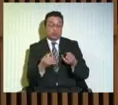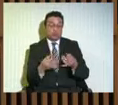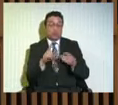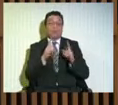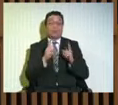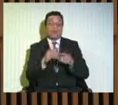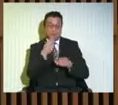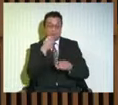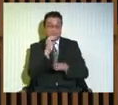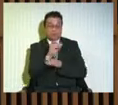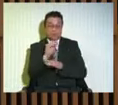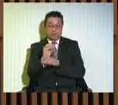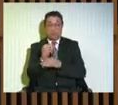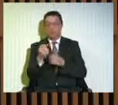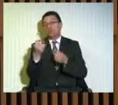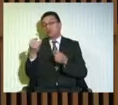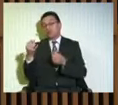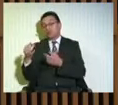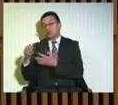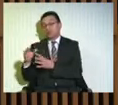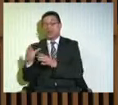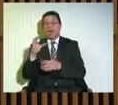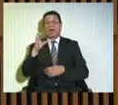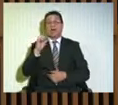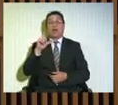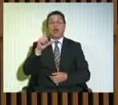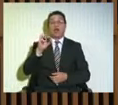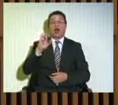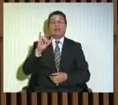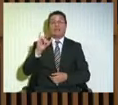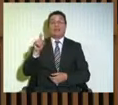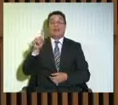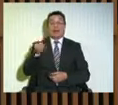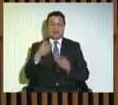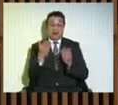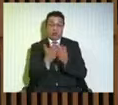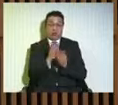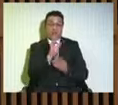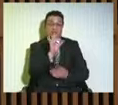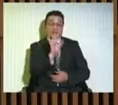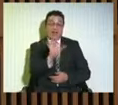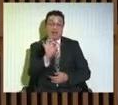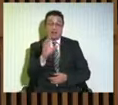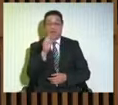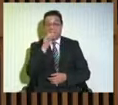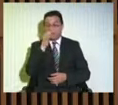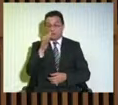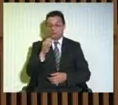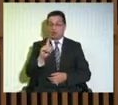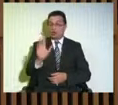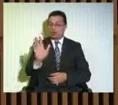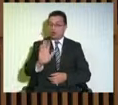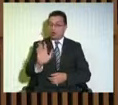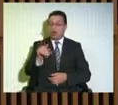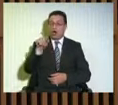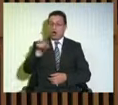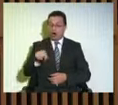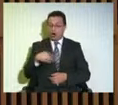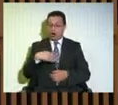entregar X cantidad de calorías a cada estudiante, a decir no, nosotros ahora